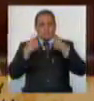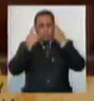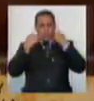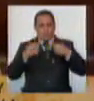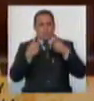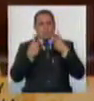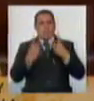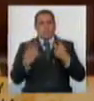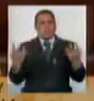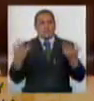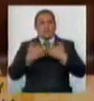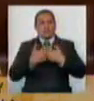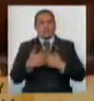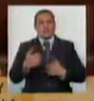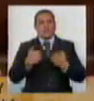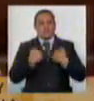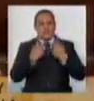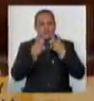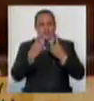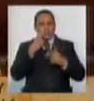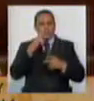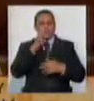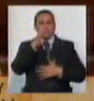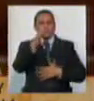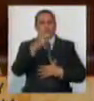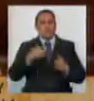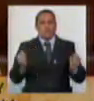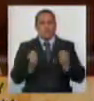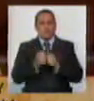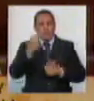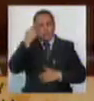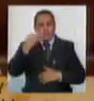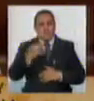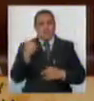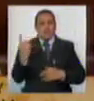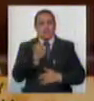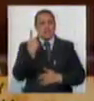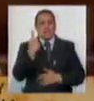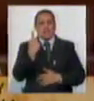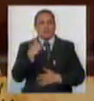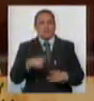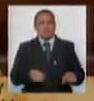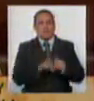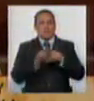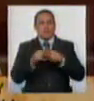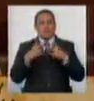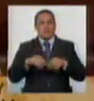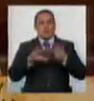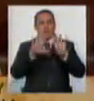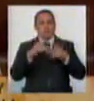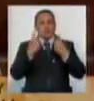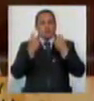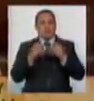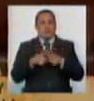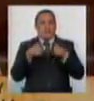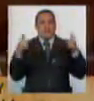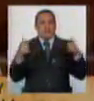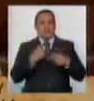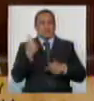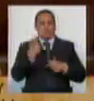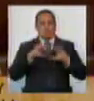de integración regional de gran proyección, considerada en su conjunto como la novena economía más grande del